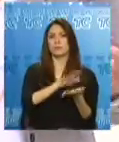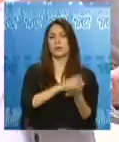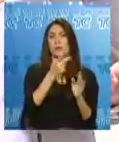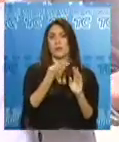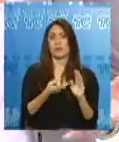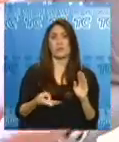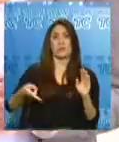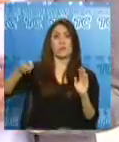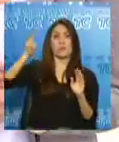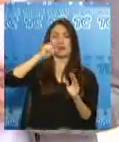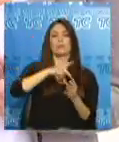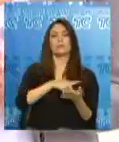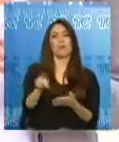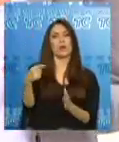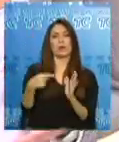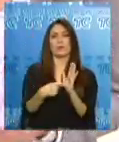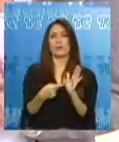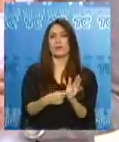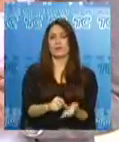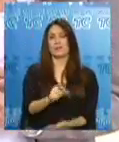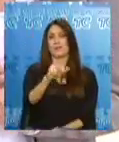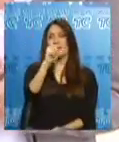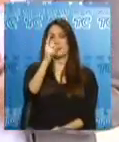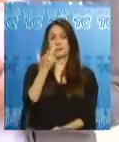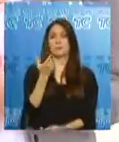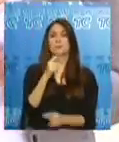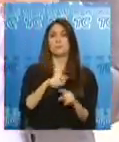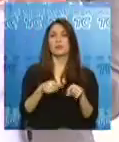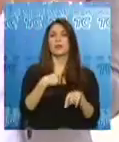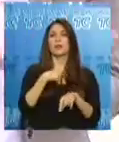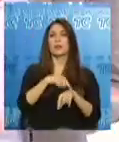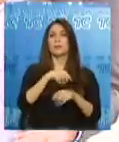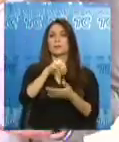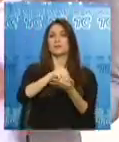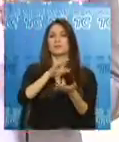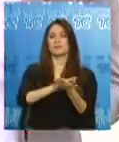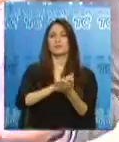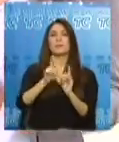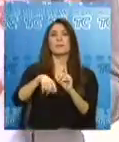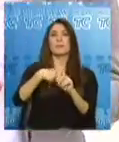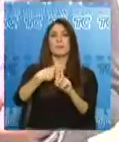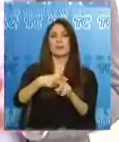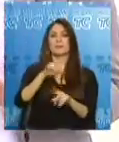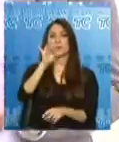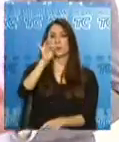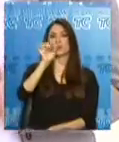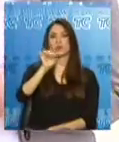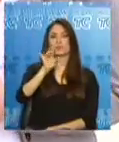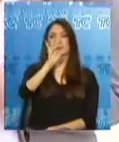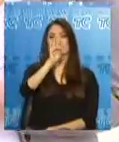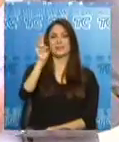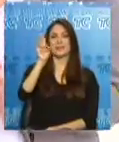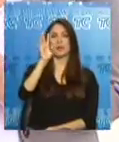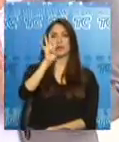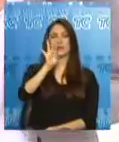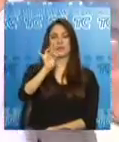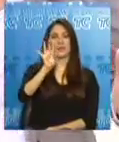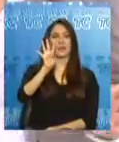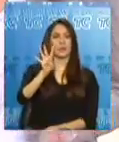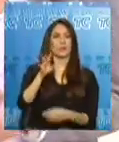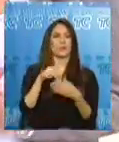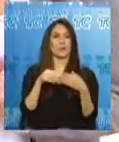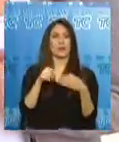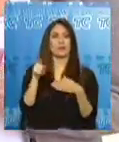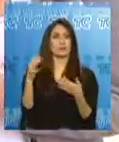en el banco a una inversión a plazo fijo, y adicionalmente más 8.784. Realmente